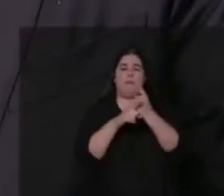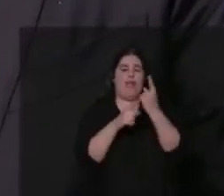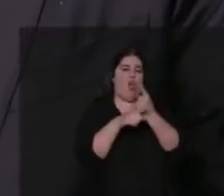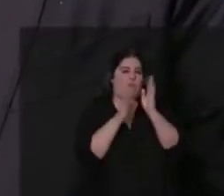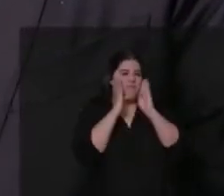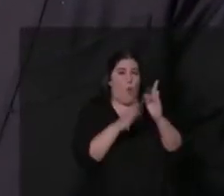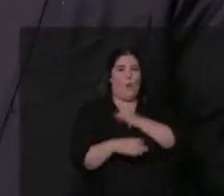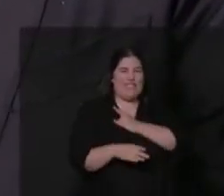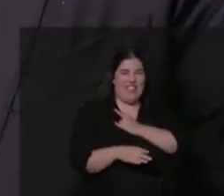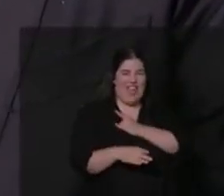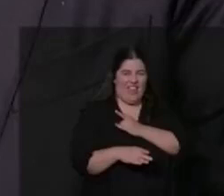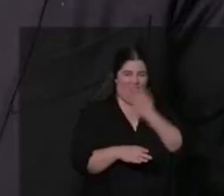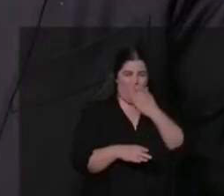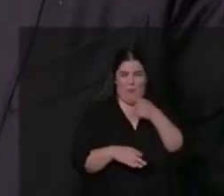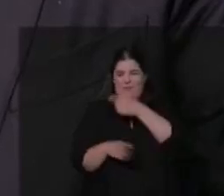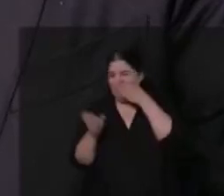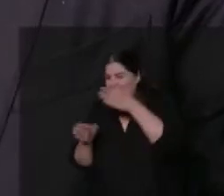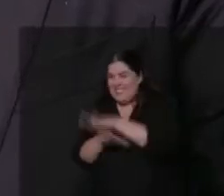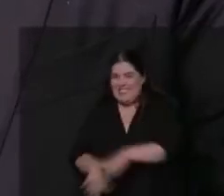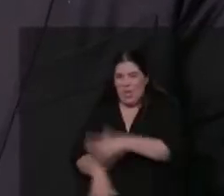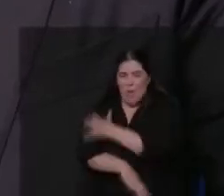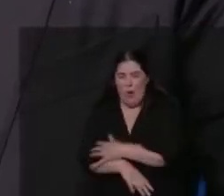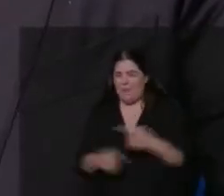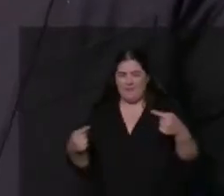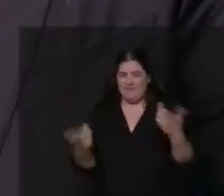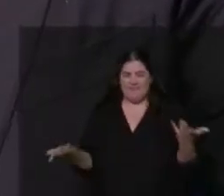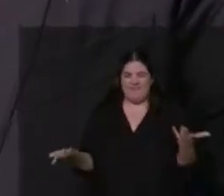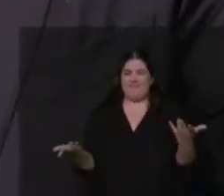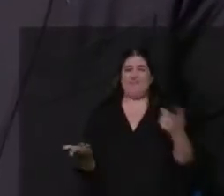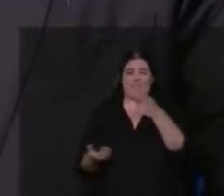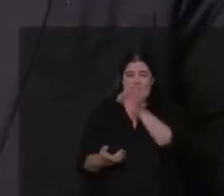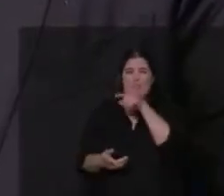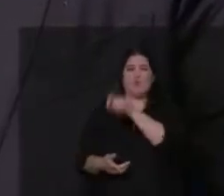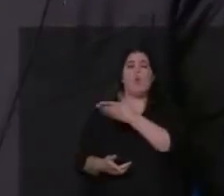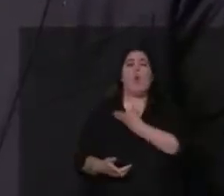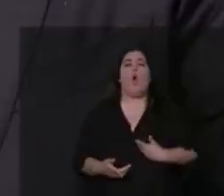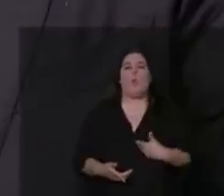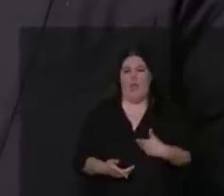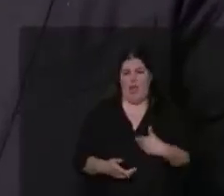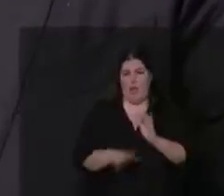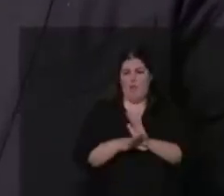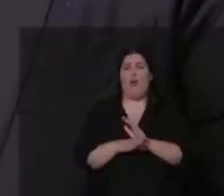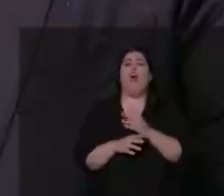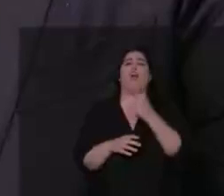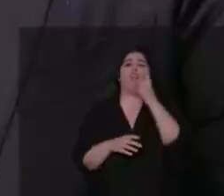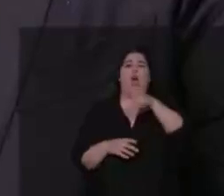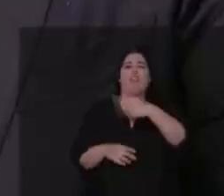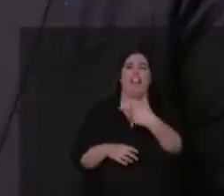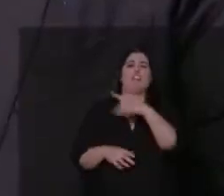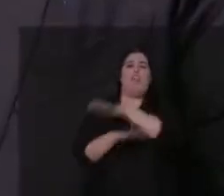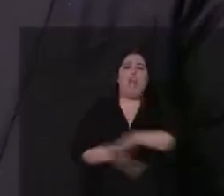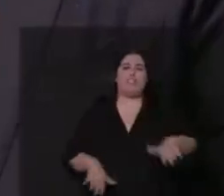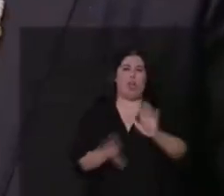sacar a los chicos de la pobreza. Tu gobierno, ¿sabes qué? Dejó 2/3 de los chicos en situación de pobreza. La gente no le alcanza